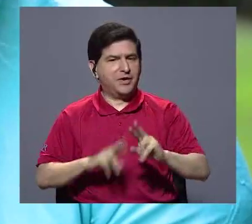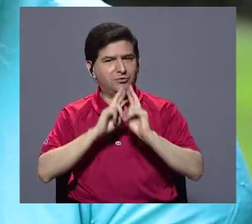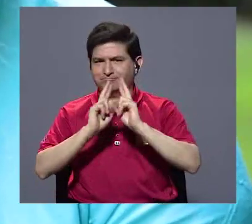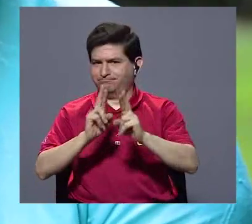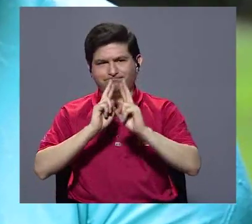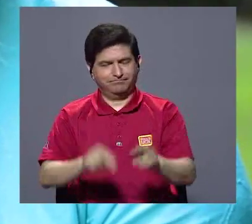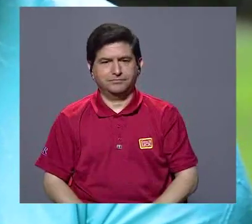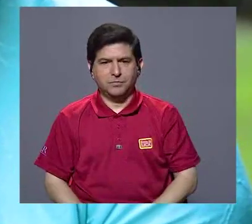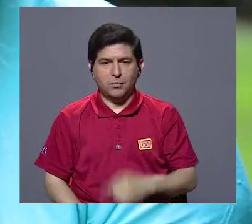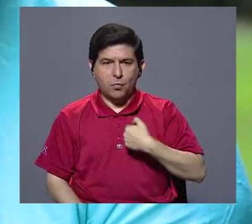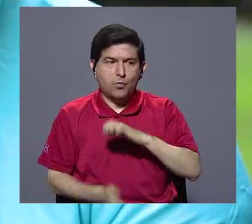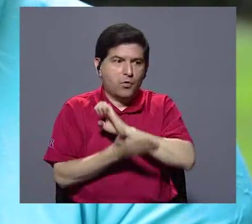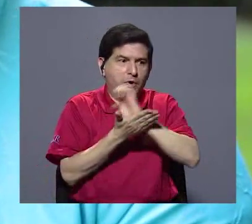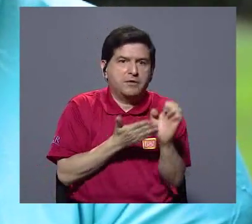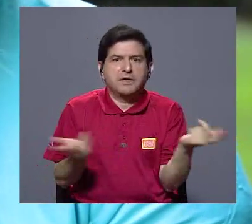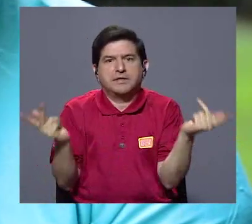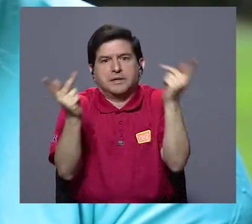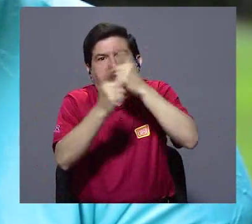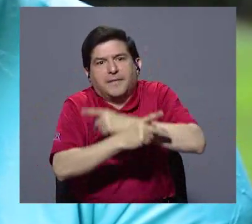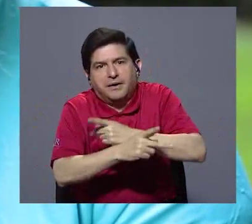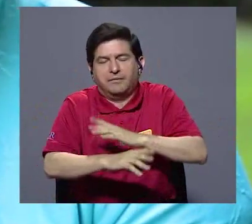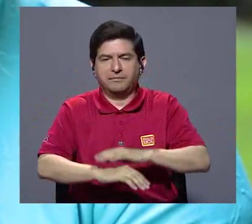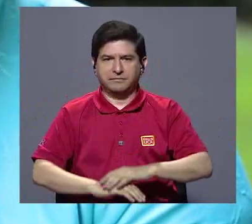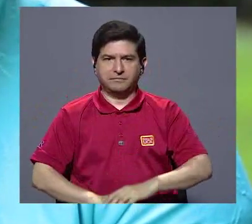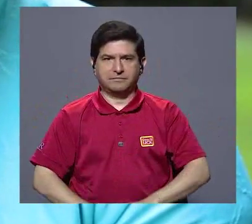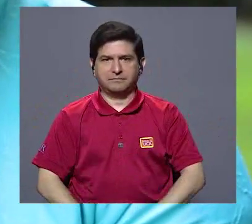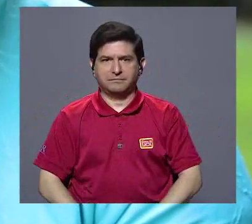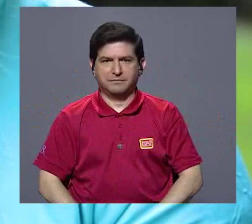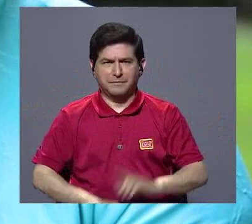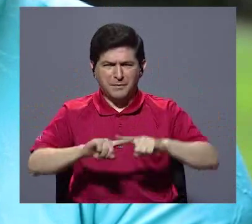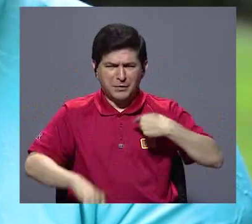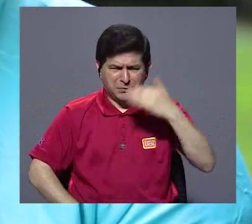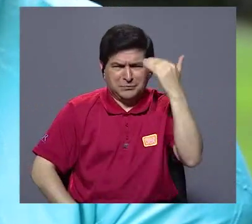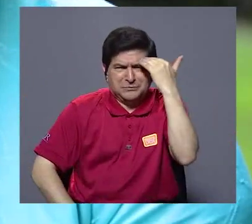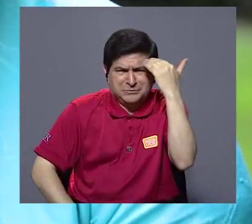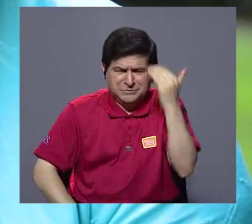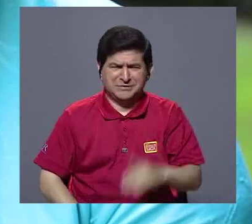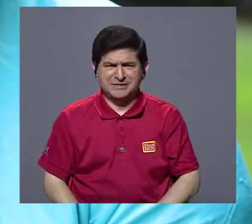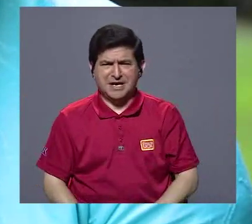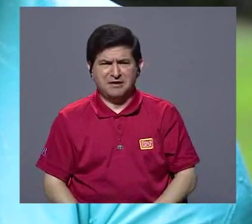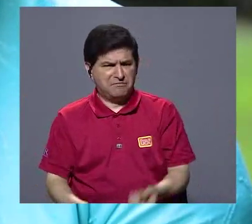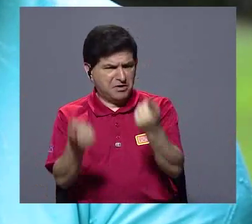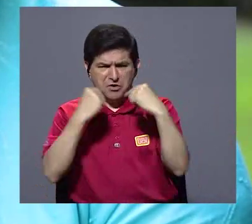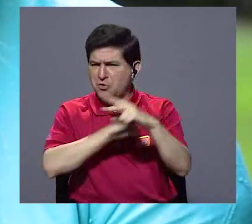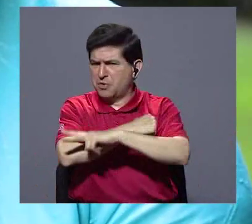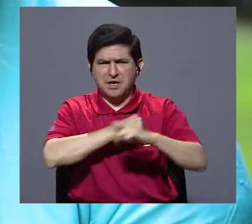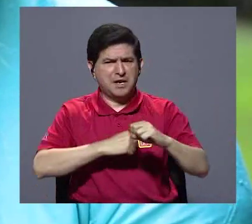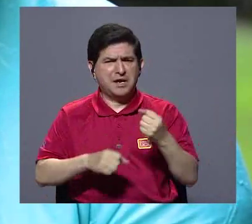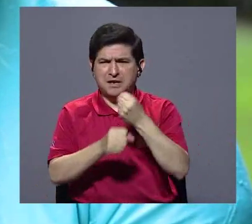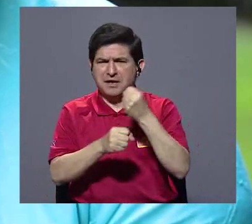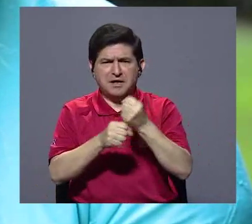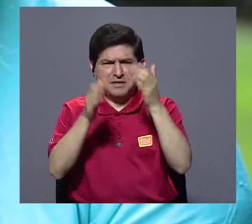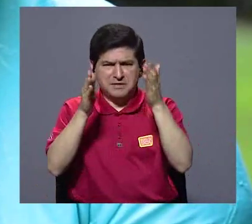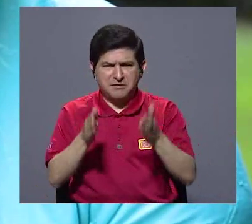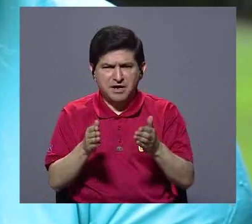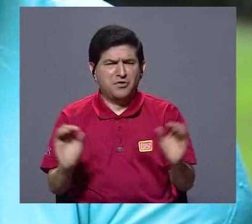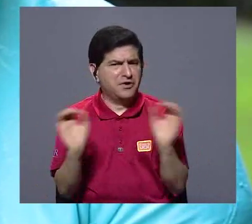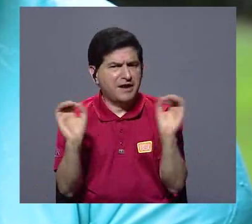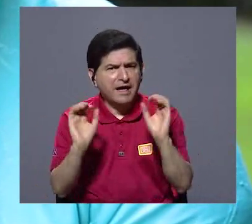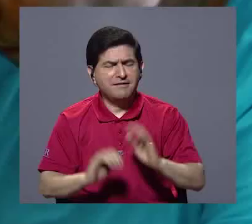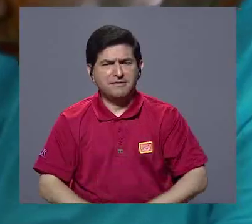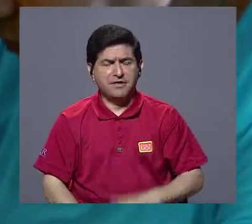se siente mal, pero mejor no contesta, para no caer más mal, ¿verdad? Pero uno sabe bien que uno no viene a quitar el trabajo a